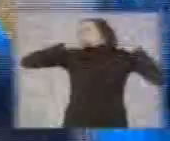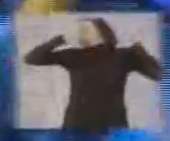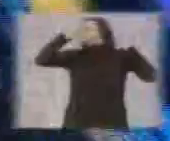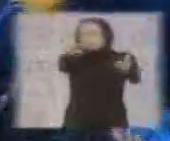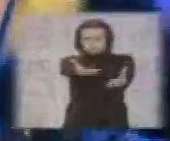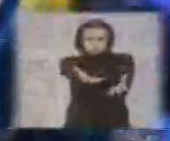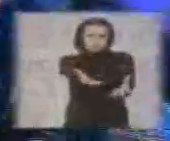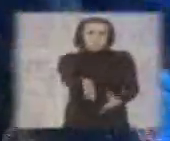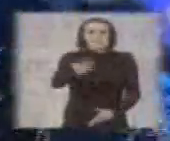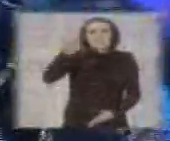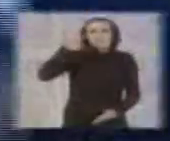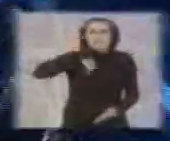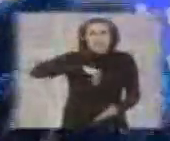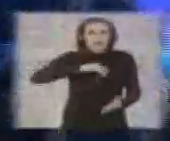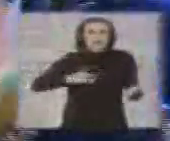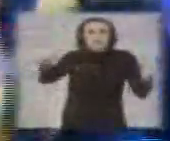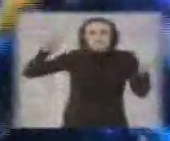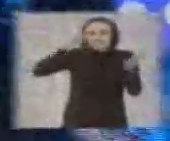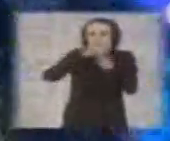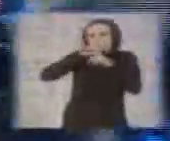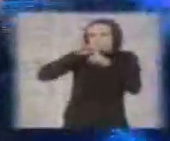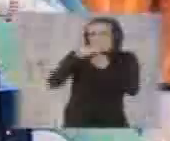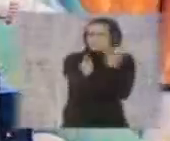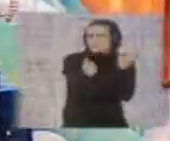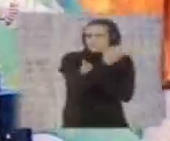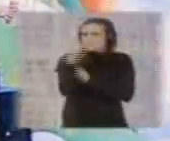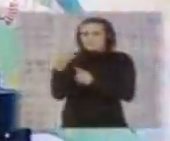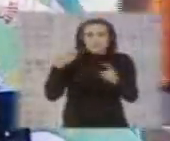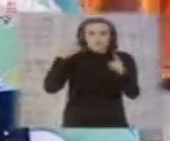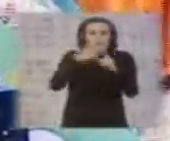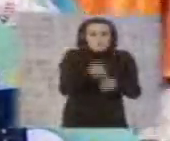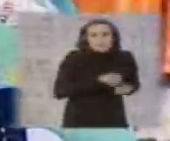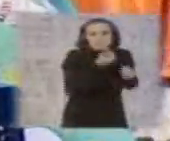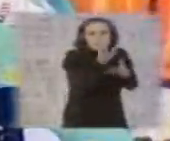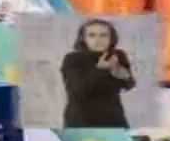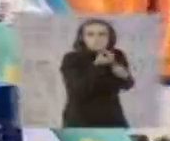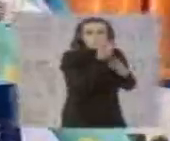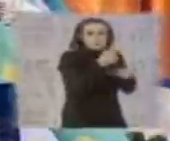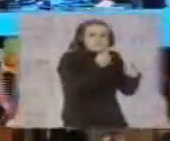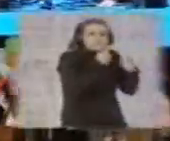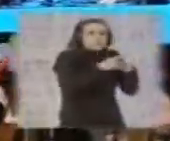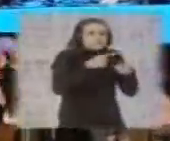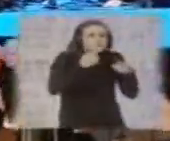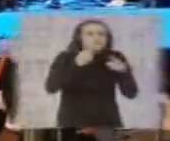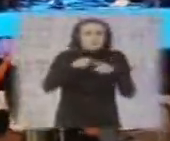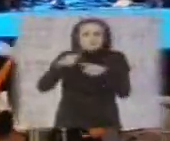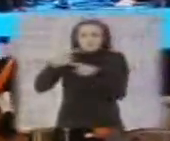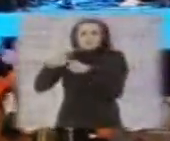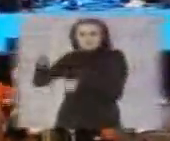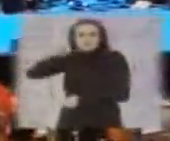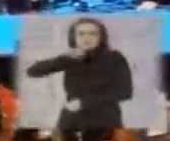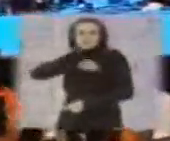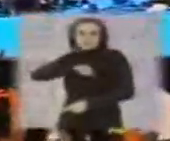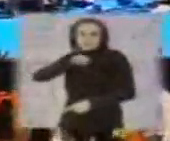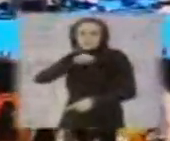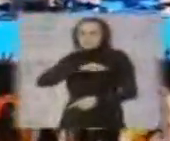desahogar. Ha llegado el momento de soltar lo que dentro desde hace tiempo lleva y